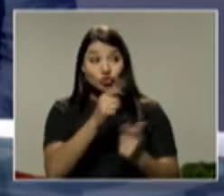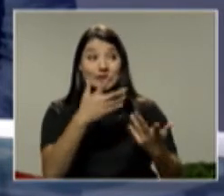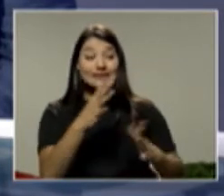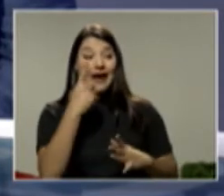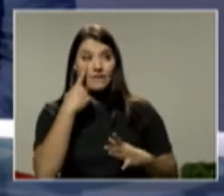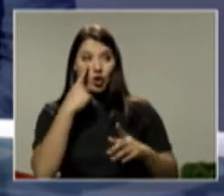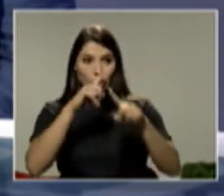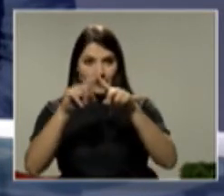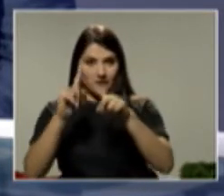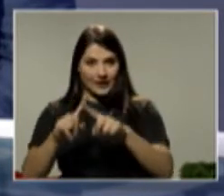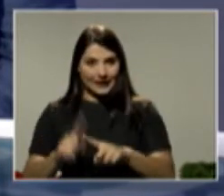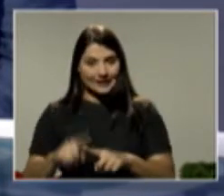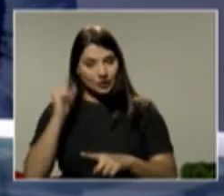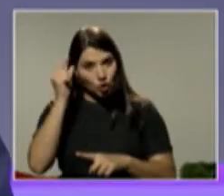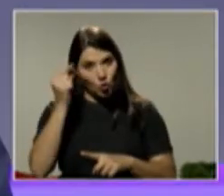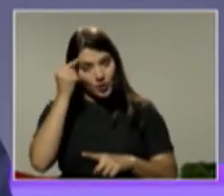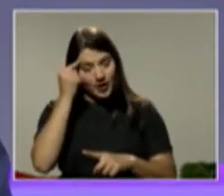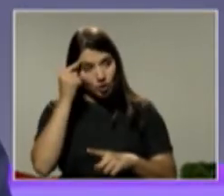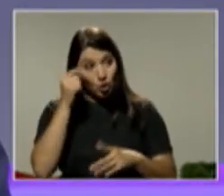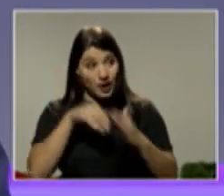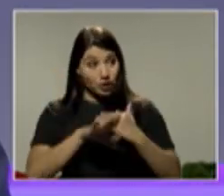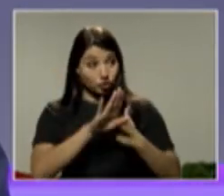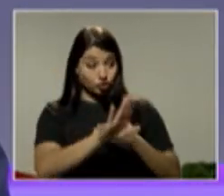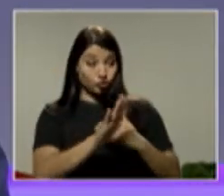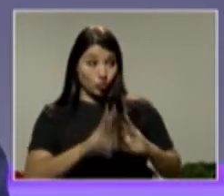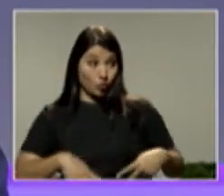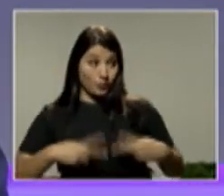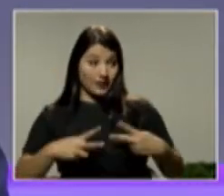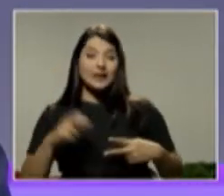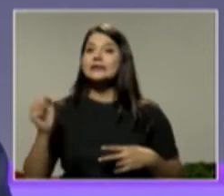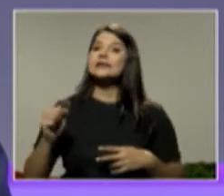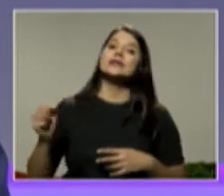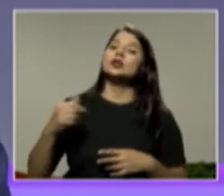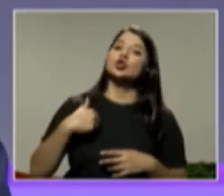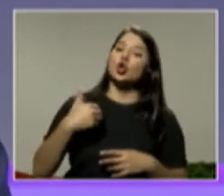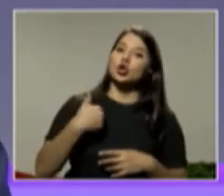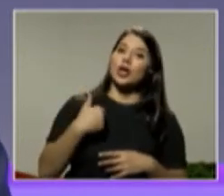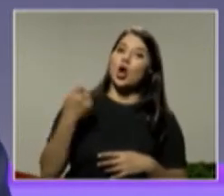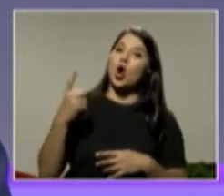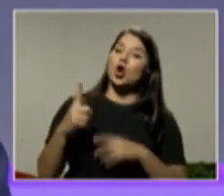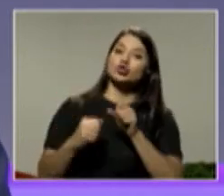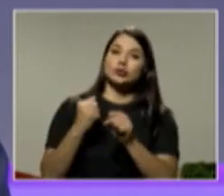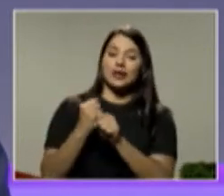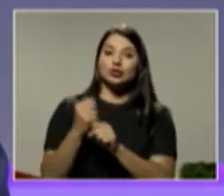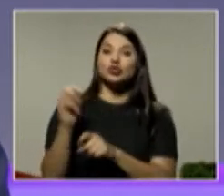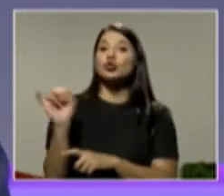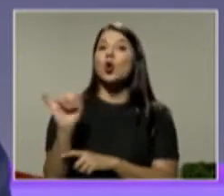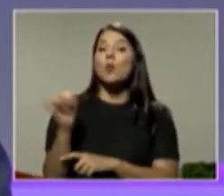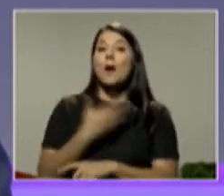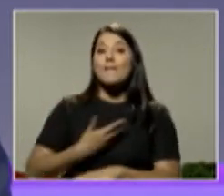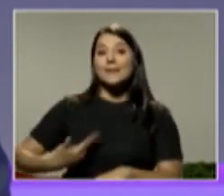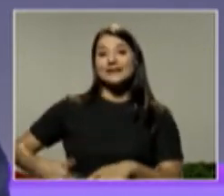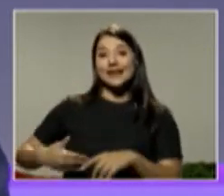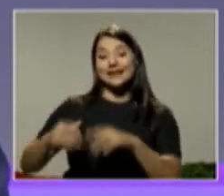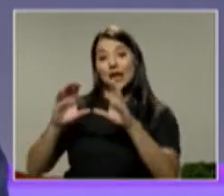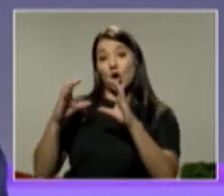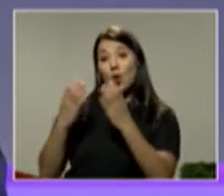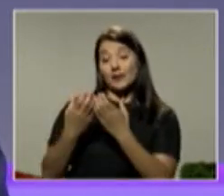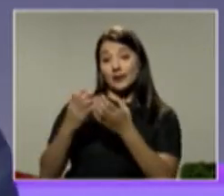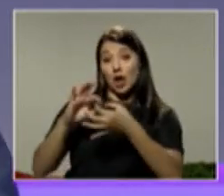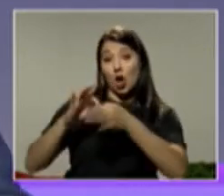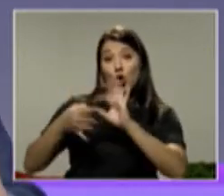a lo largo de su vida deportiva. Sí, bueno, en 11 años que tengo como presidente del Comité Olímpico he